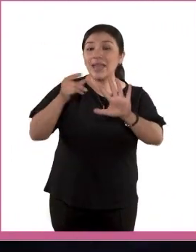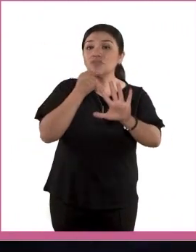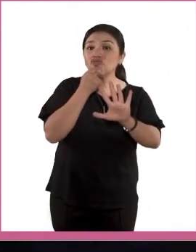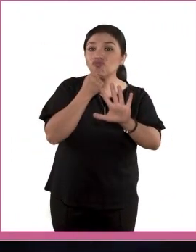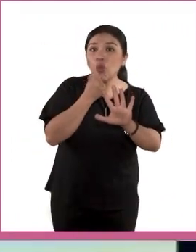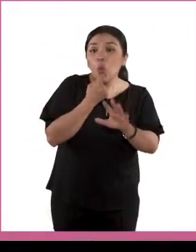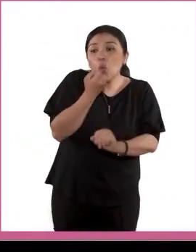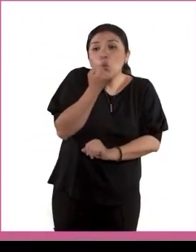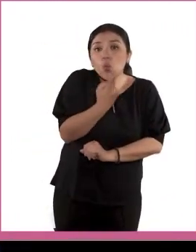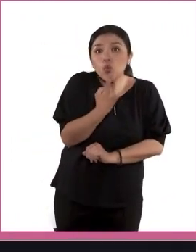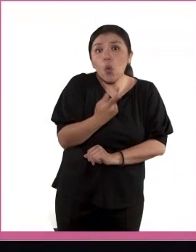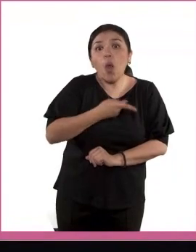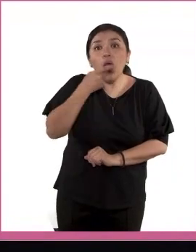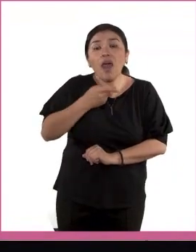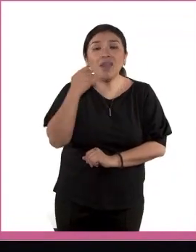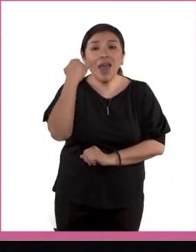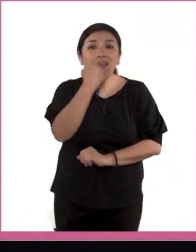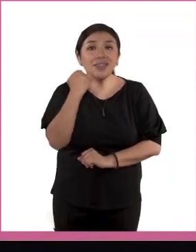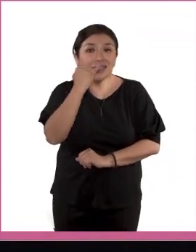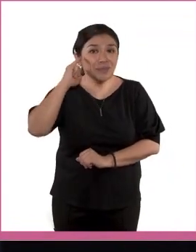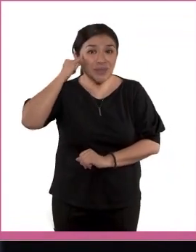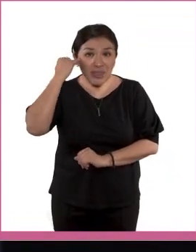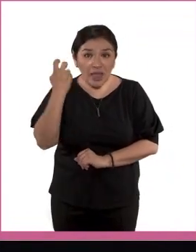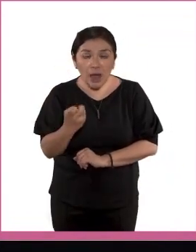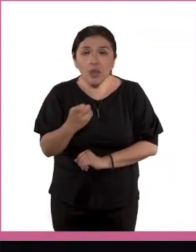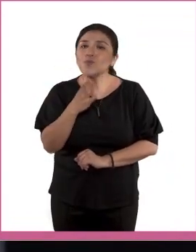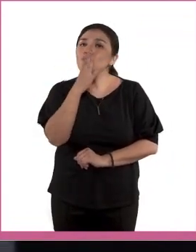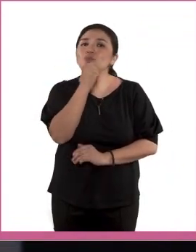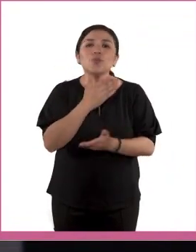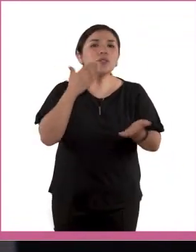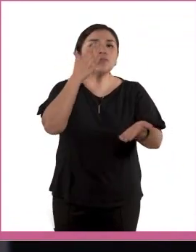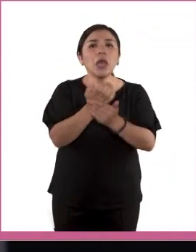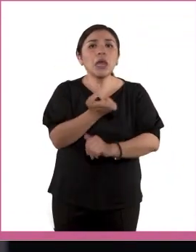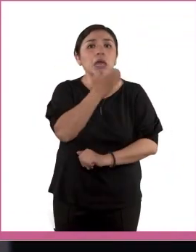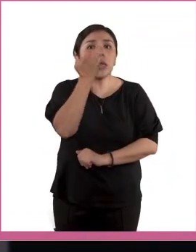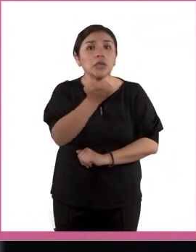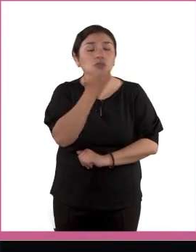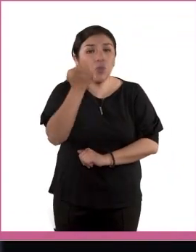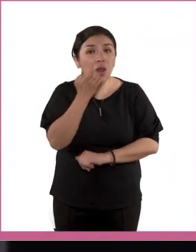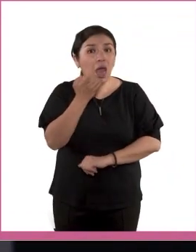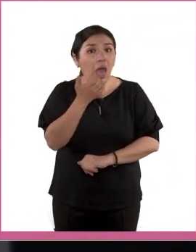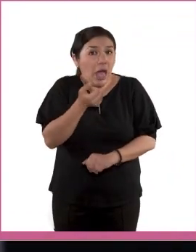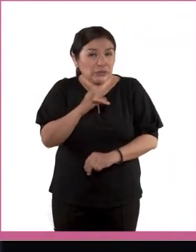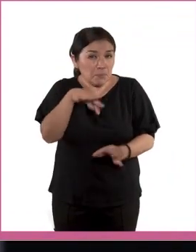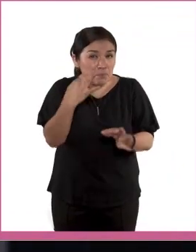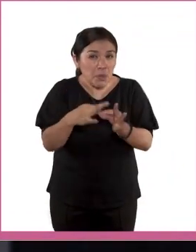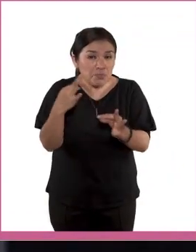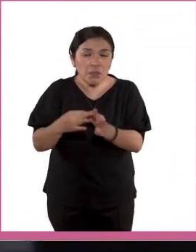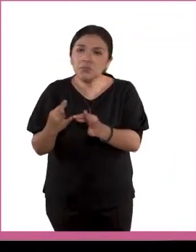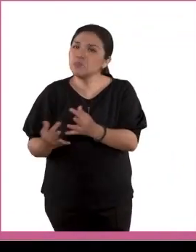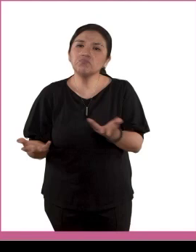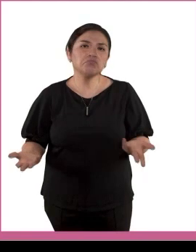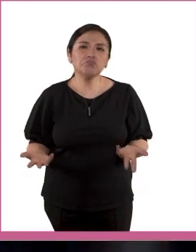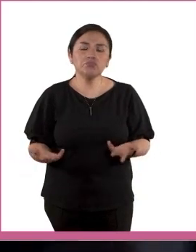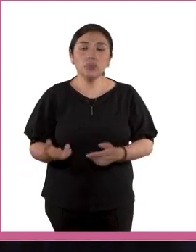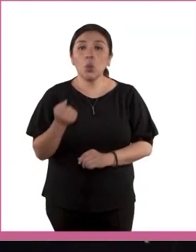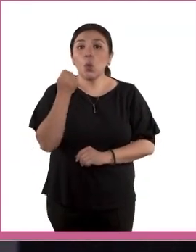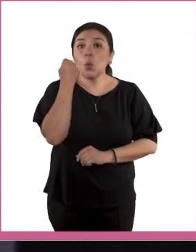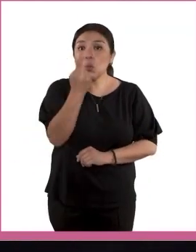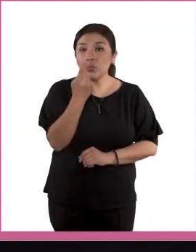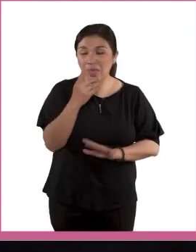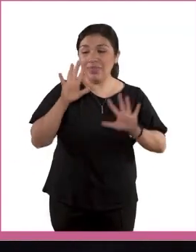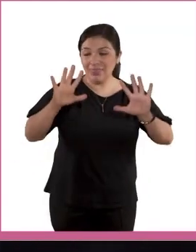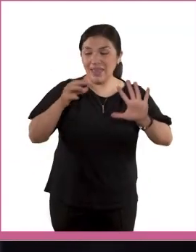10 niños que habla solo una lengua indígena no asiste de manera regular a la escuela. 1